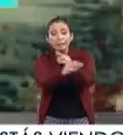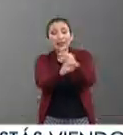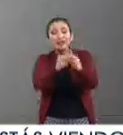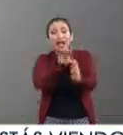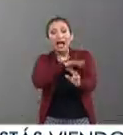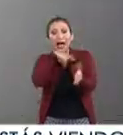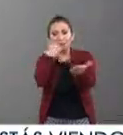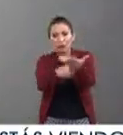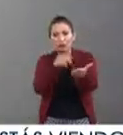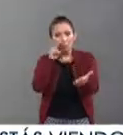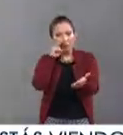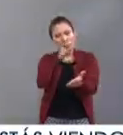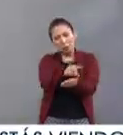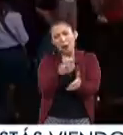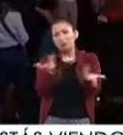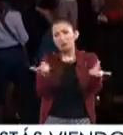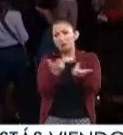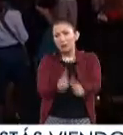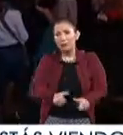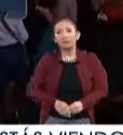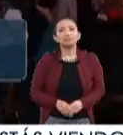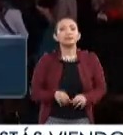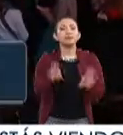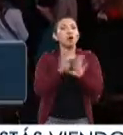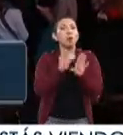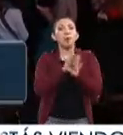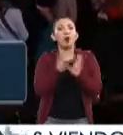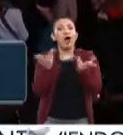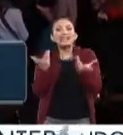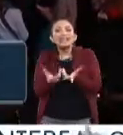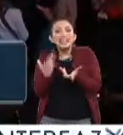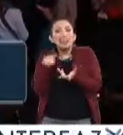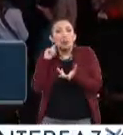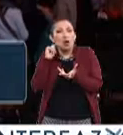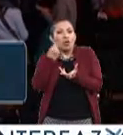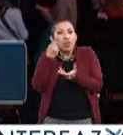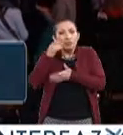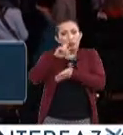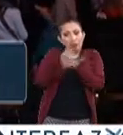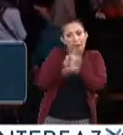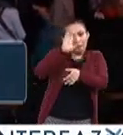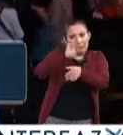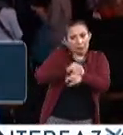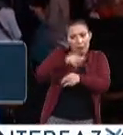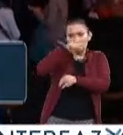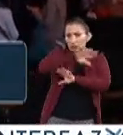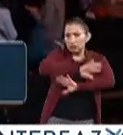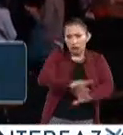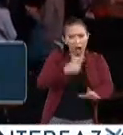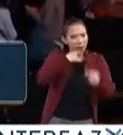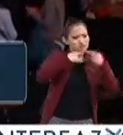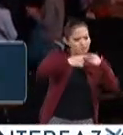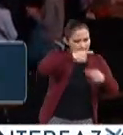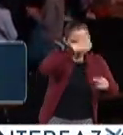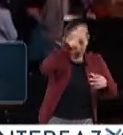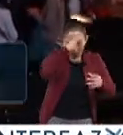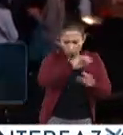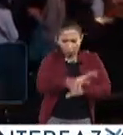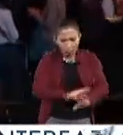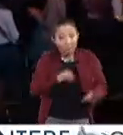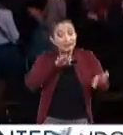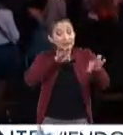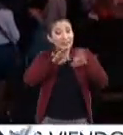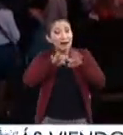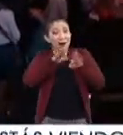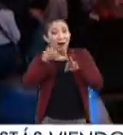material que se puede consultar. Cómo subir, cómo hacerlo técnica y jurídicamente está ya consensuado. Por tanto, el